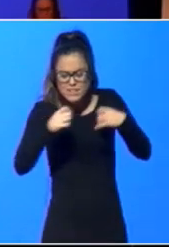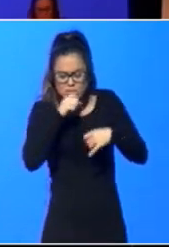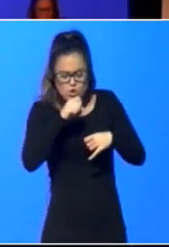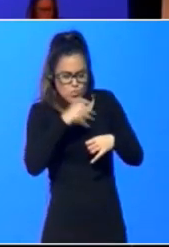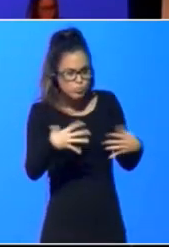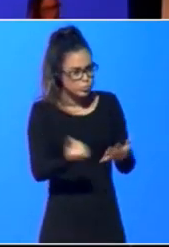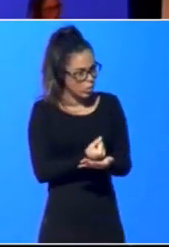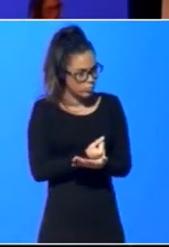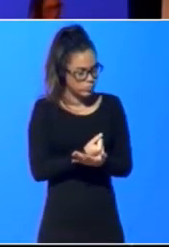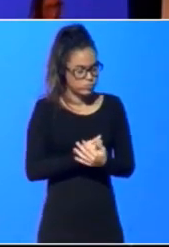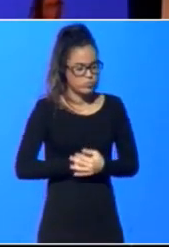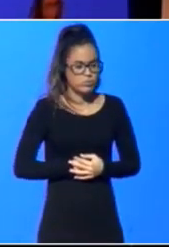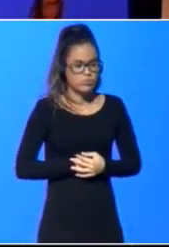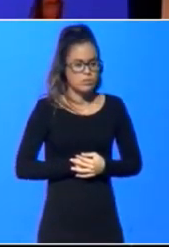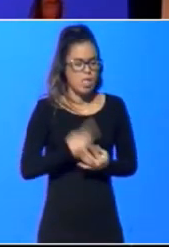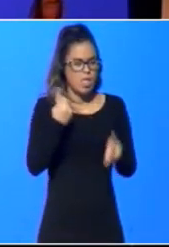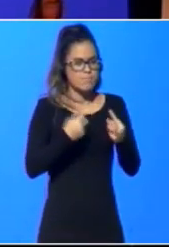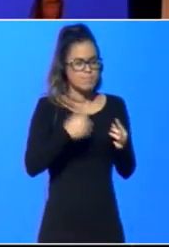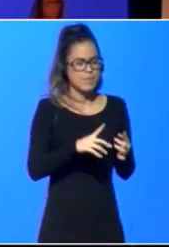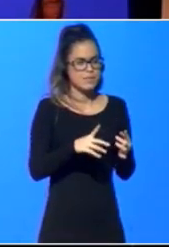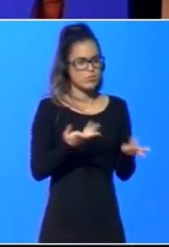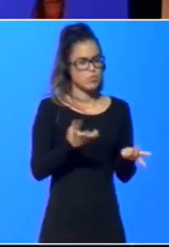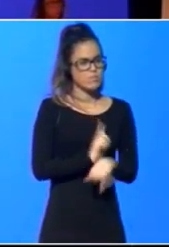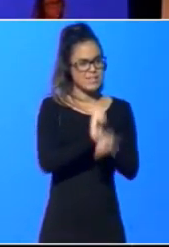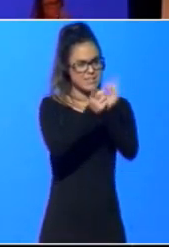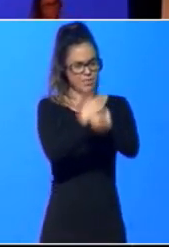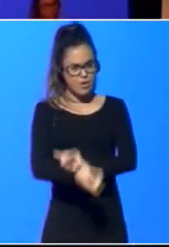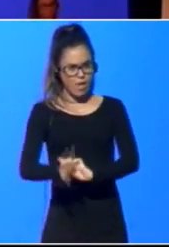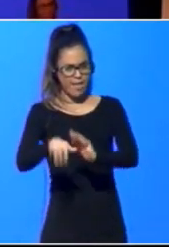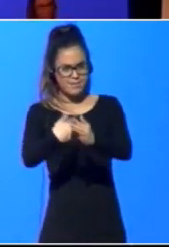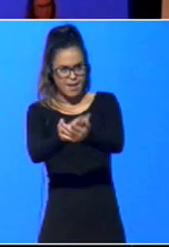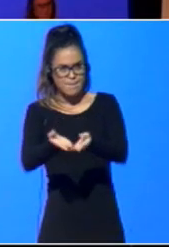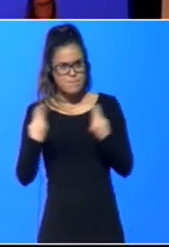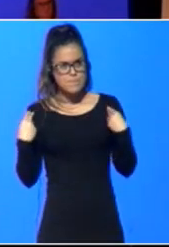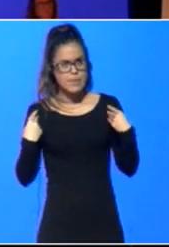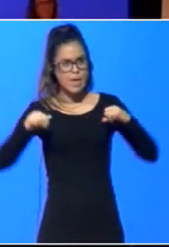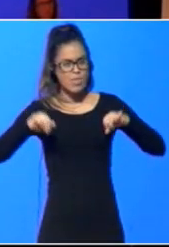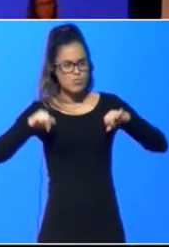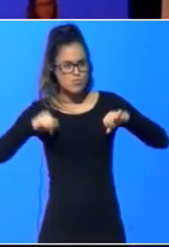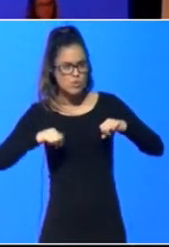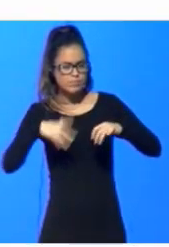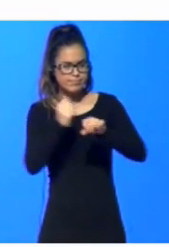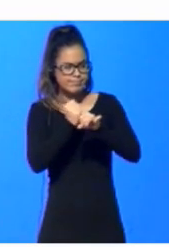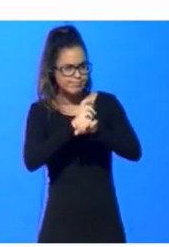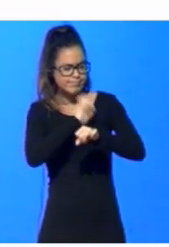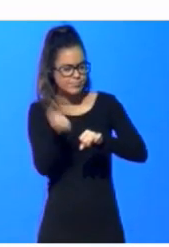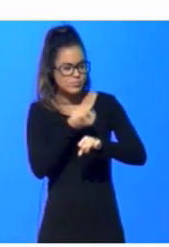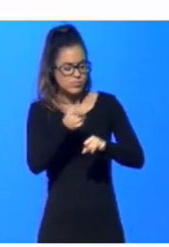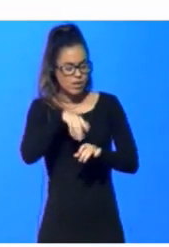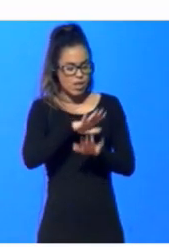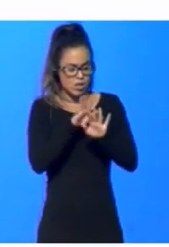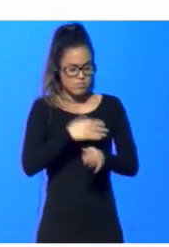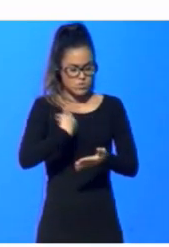Hay un momento en donde estos procesos de transición a la vida adulta nos demuestran que al término de los